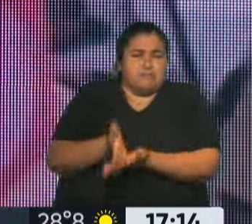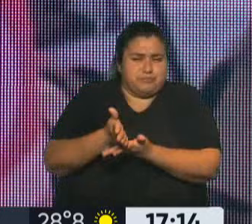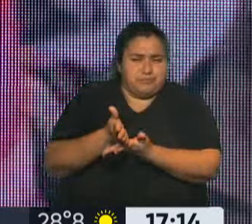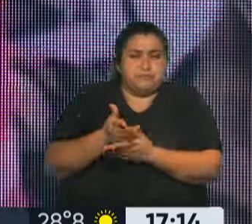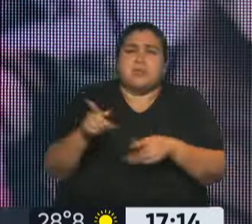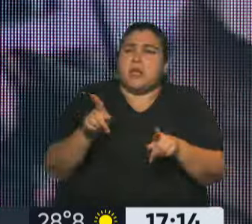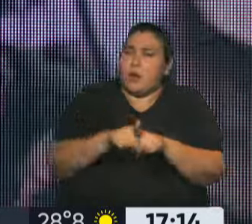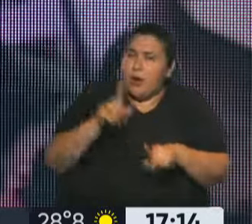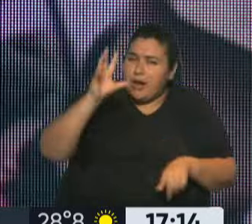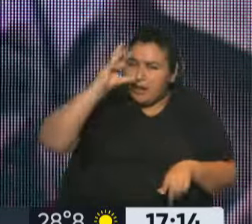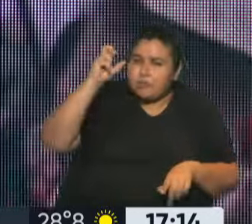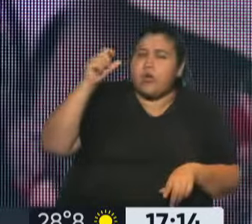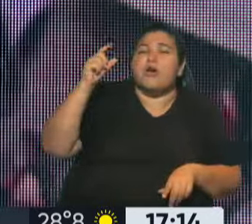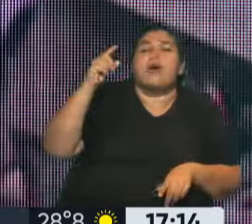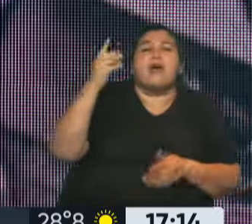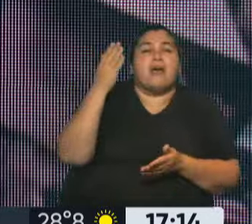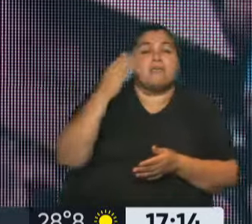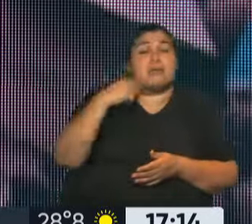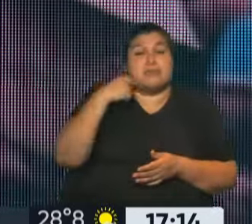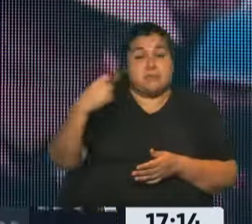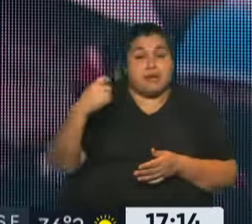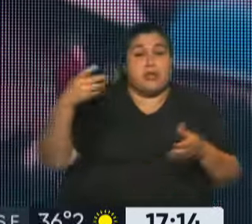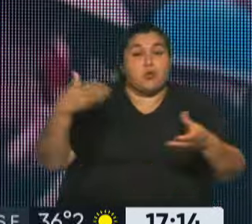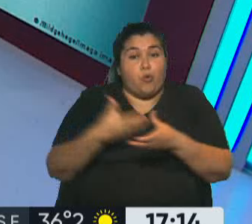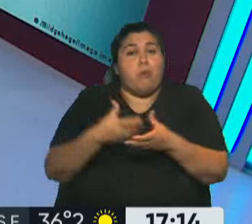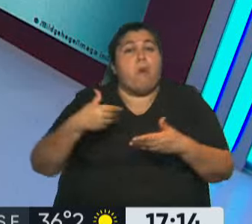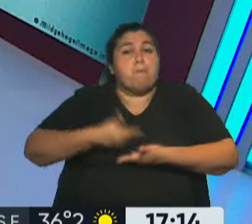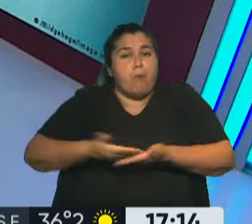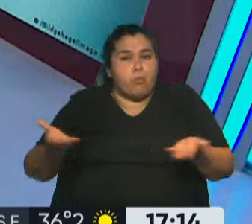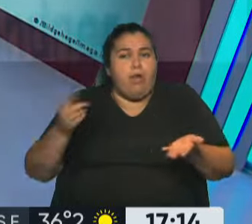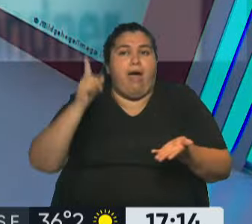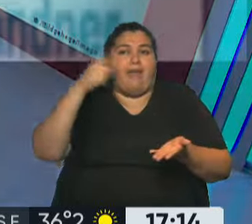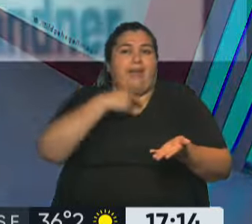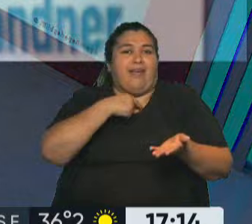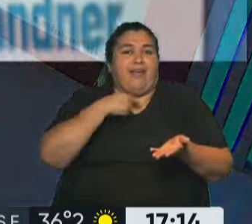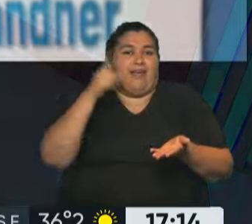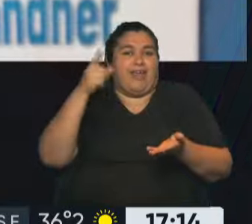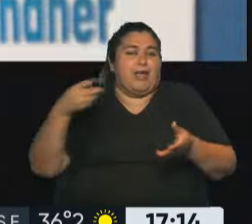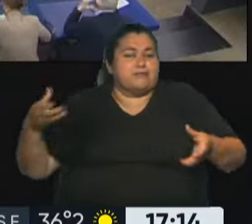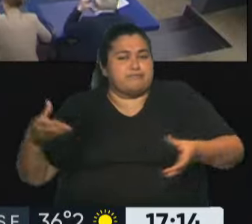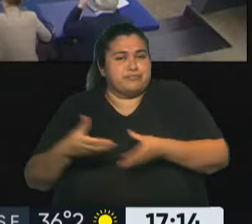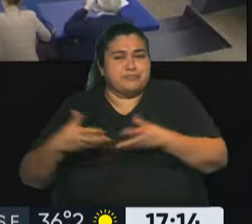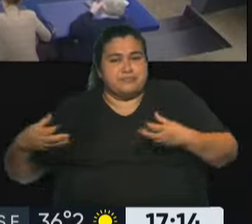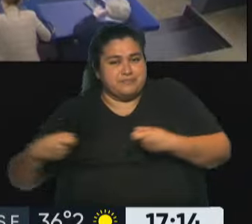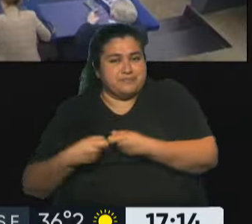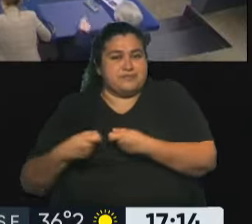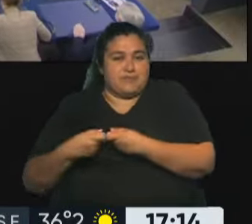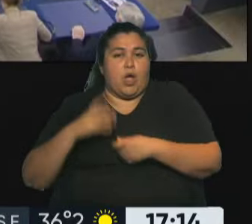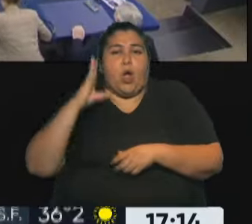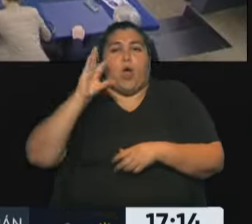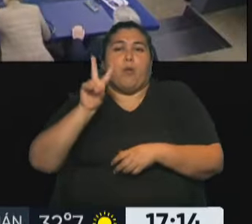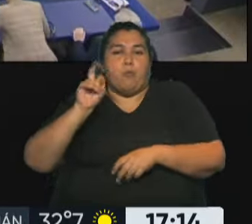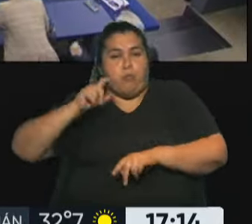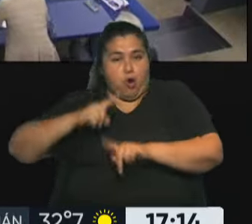el caso de España, que estuvo a nada de si Feijóo del Partido Popular podía formar, por ejemplo, una alianza de gobierno con el partido de ultraderecha Vox, bueno, algo